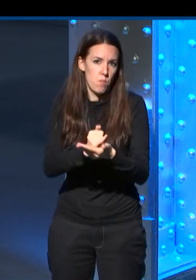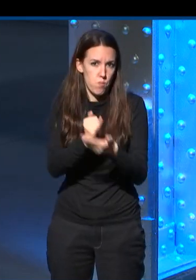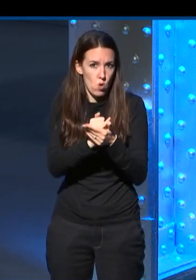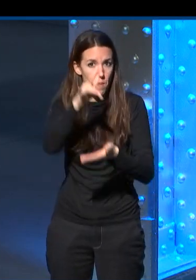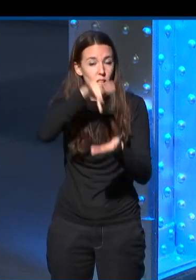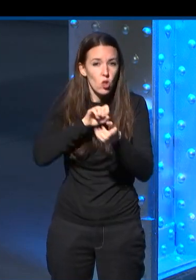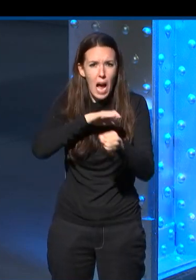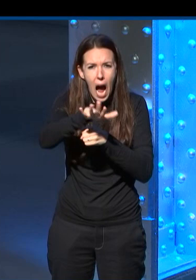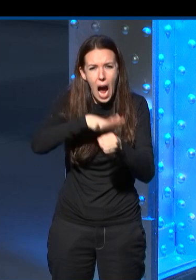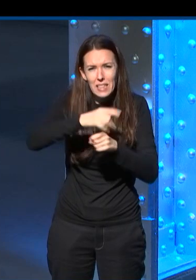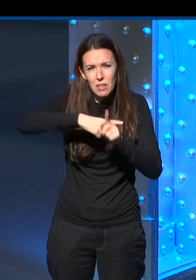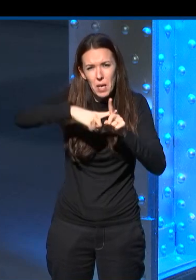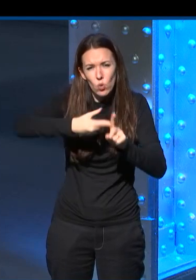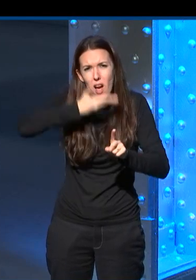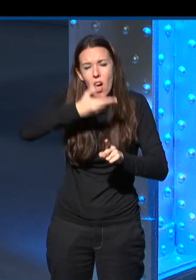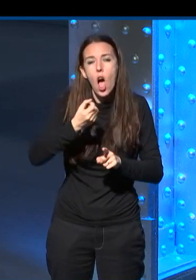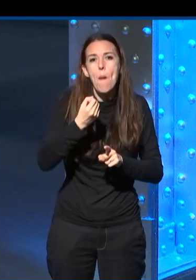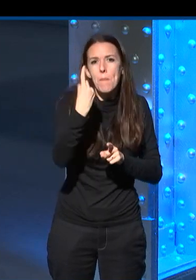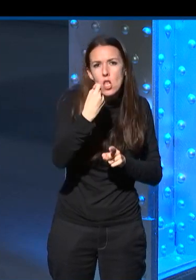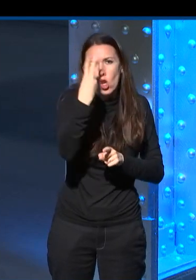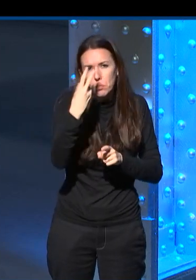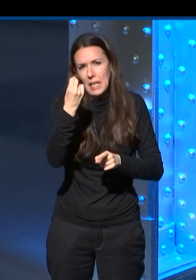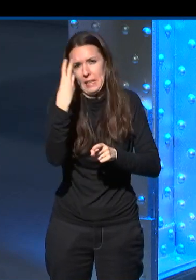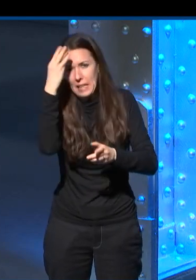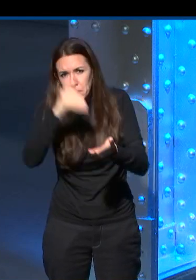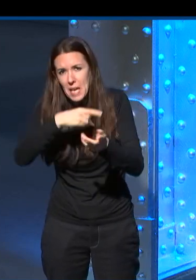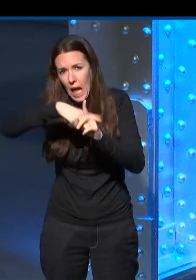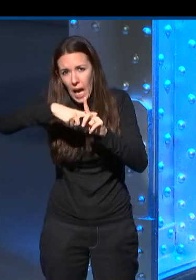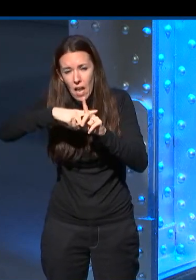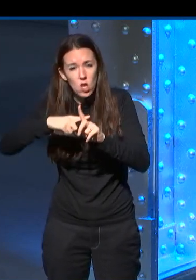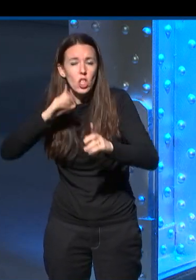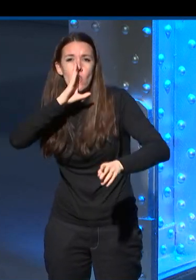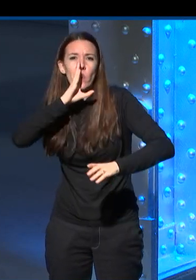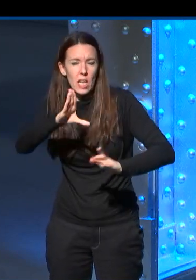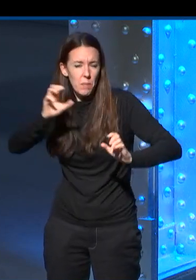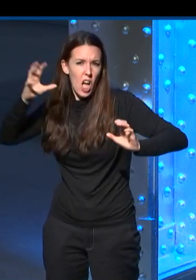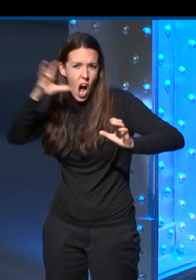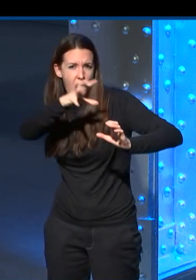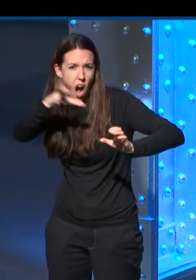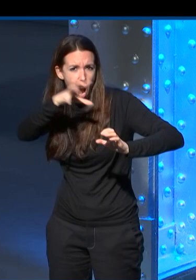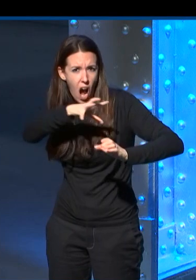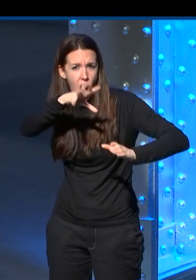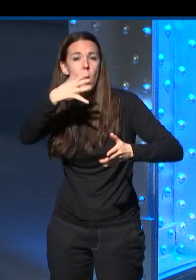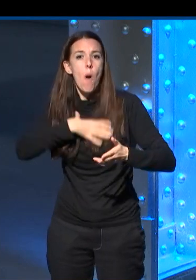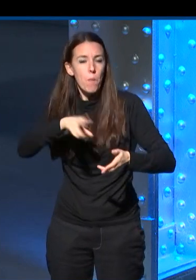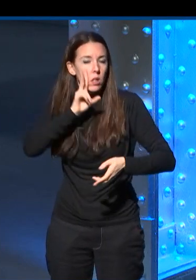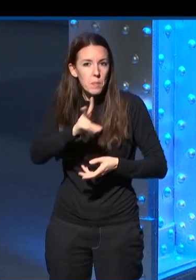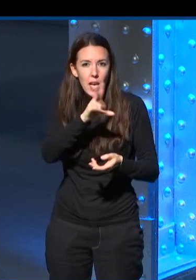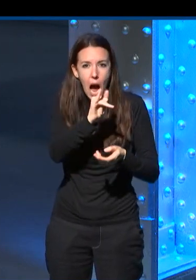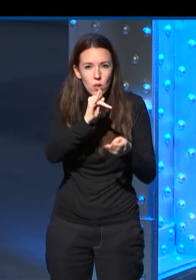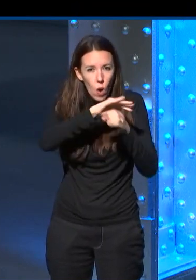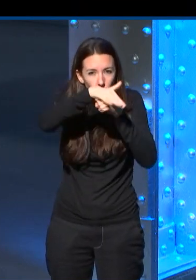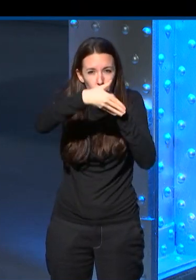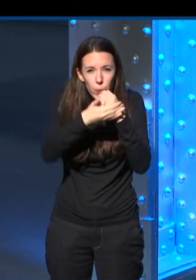genera un gas a altísima temperatura, 1000, 2000, 3000 grados, y directamente lo enfoca contra la cápsula. Y pueden ver ahí cómo efectivamente se crea una especie de